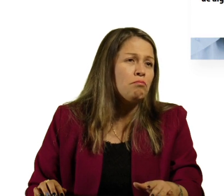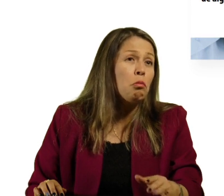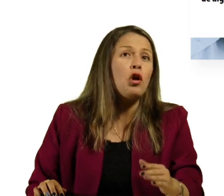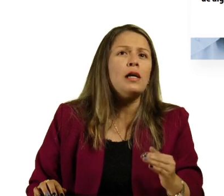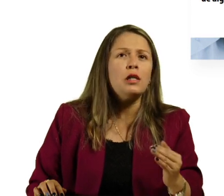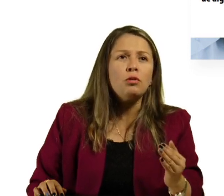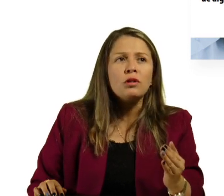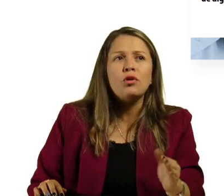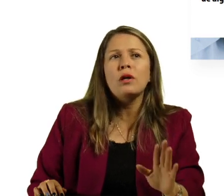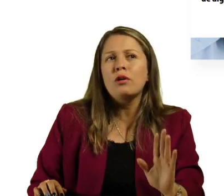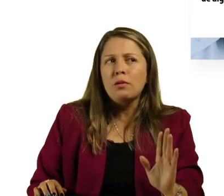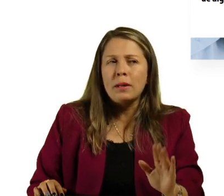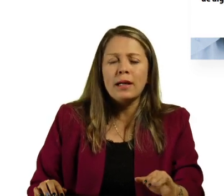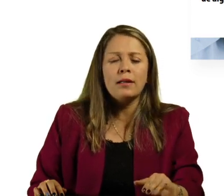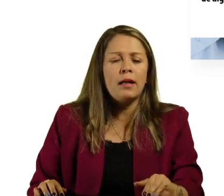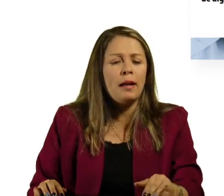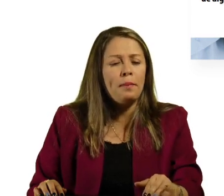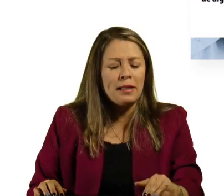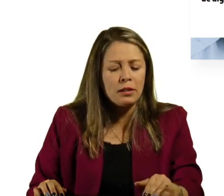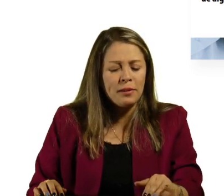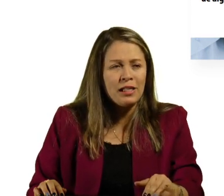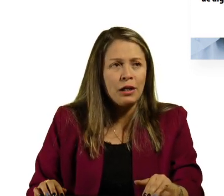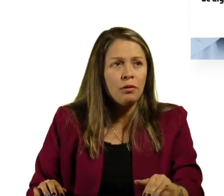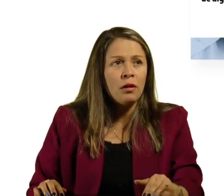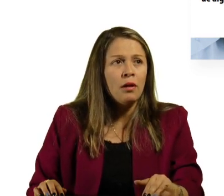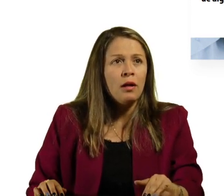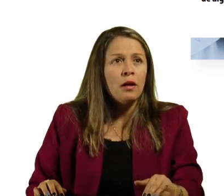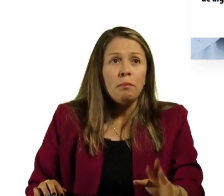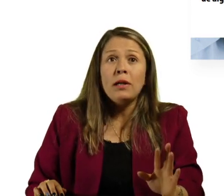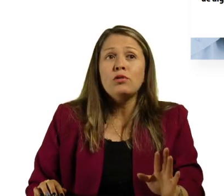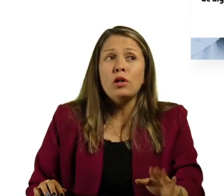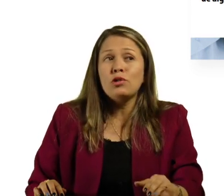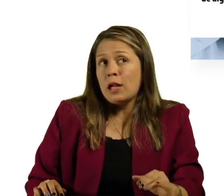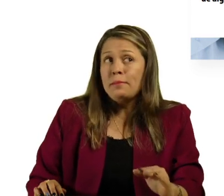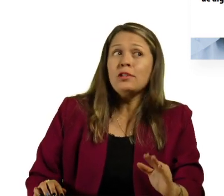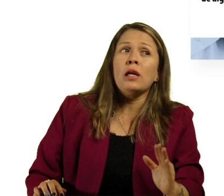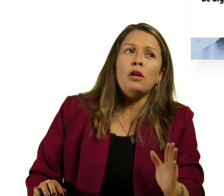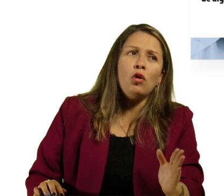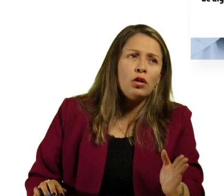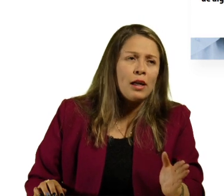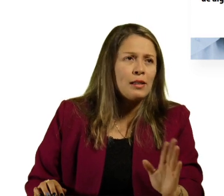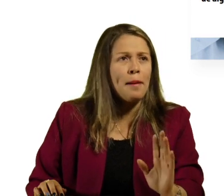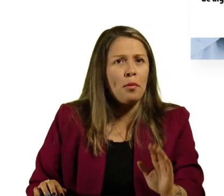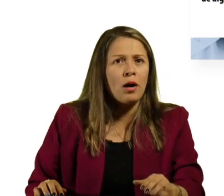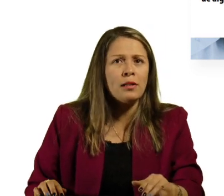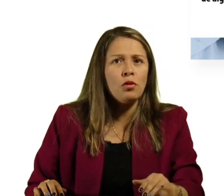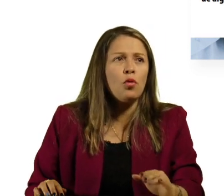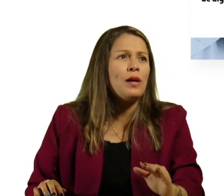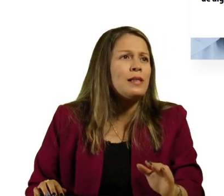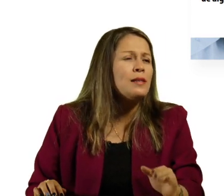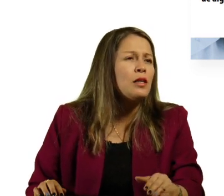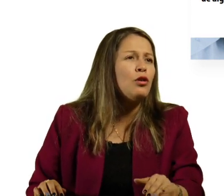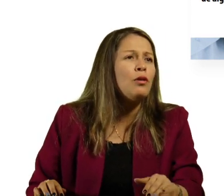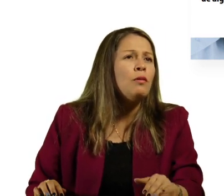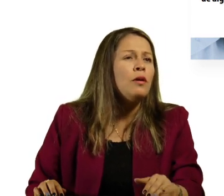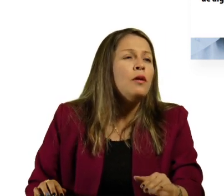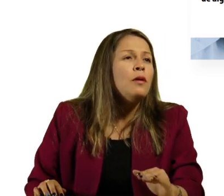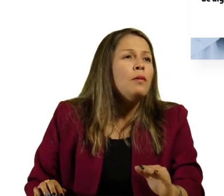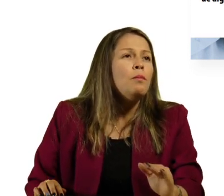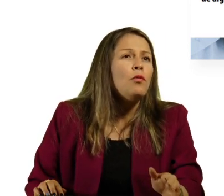estimaciones por la situación económica que tiene el país vecino. Pero si lo hiciéramos en otras épocas, hubiesen